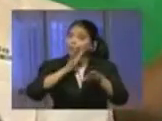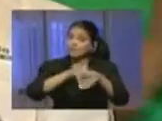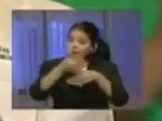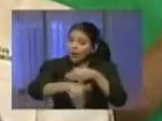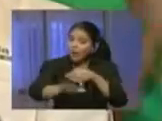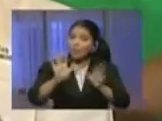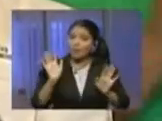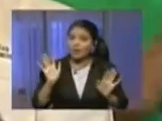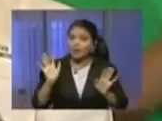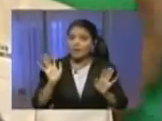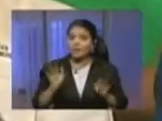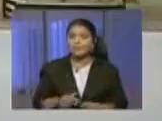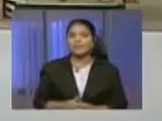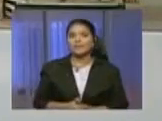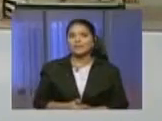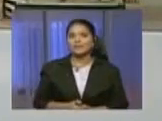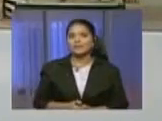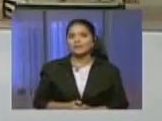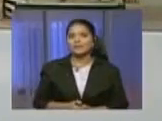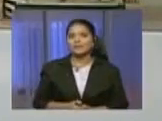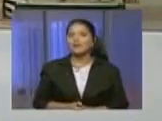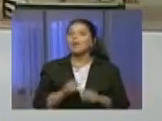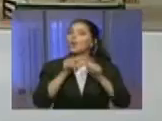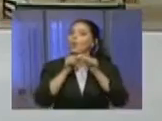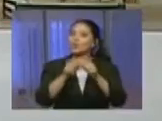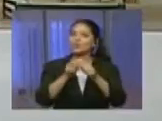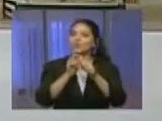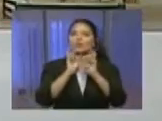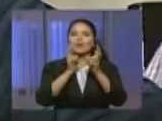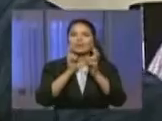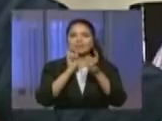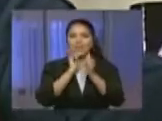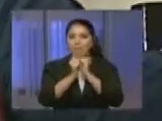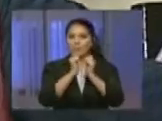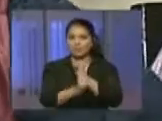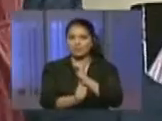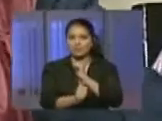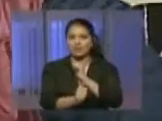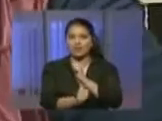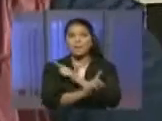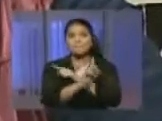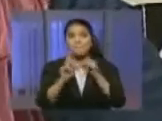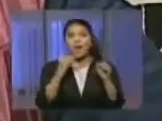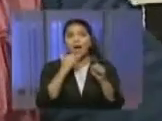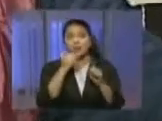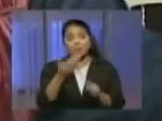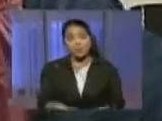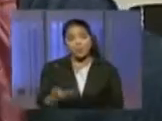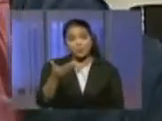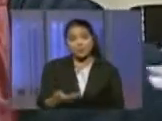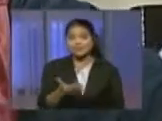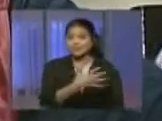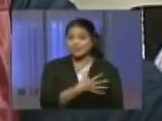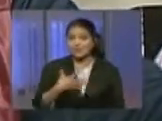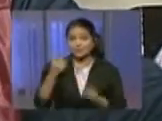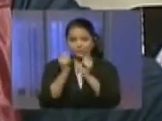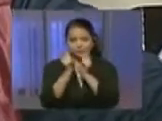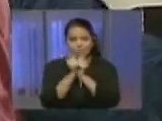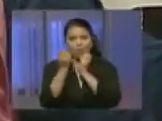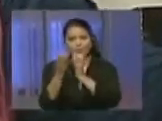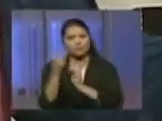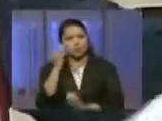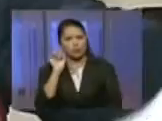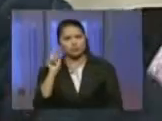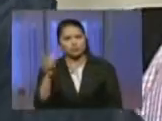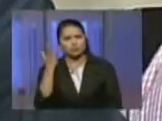ahora m No te salgas del tema deportivo m Okay Me mantengo ahí porque presidente es que hay un punto importante que quiero que Ed se entere también que creo que usted lo conoce